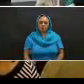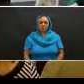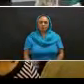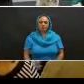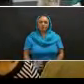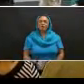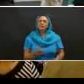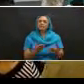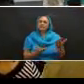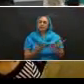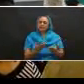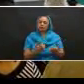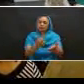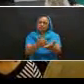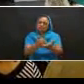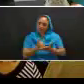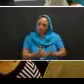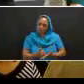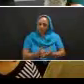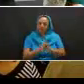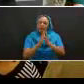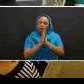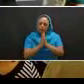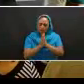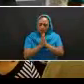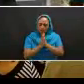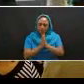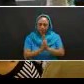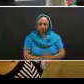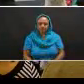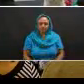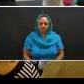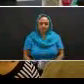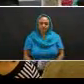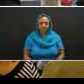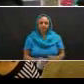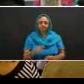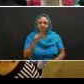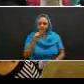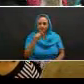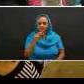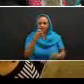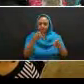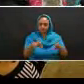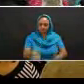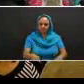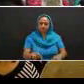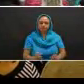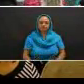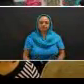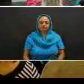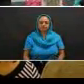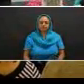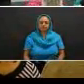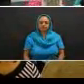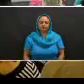diáconos, me ayudan a orar por esta gente.